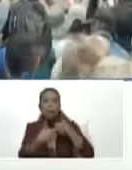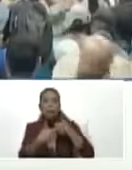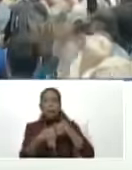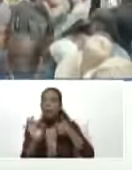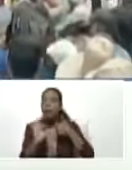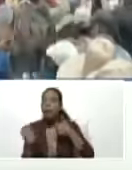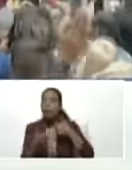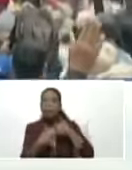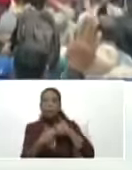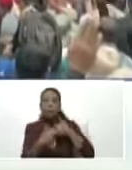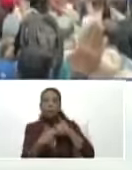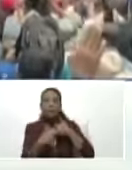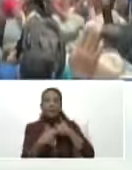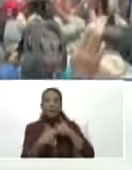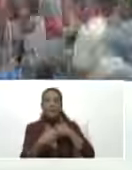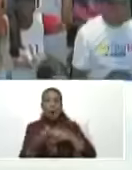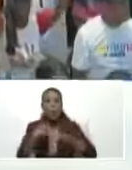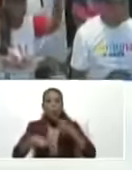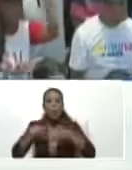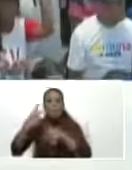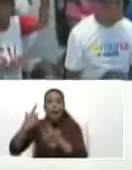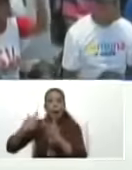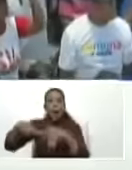¿Por qué no le dan like ni le dan retweet? ¿Por qué?